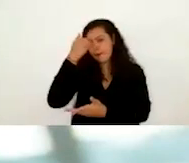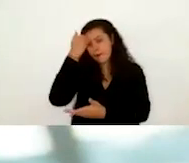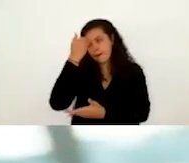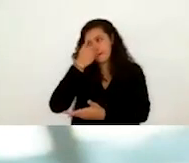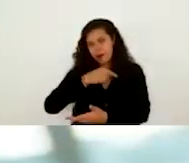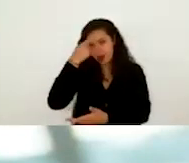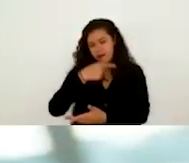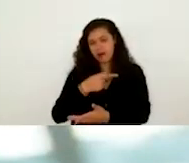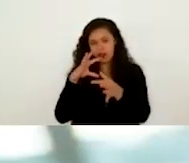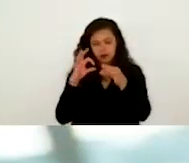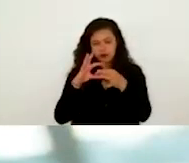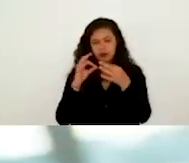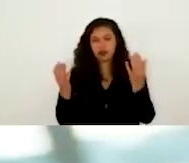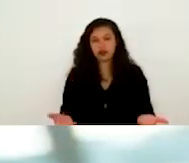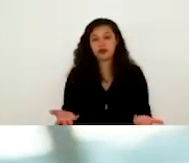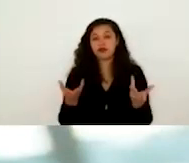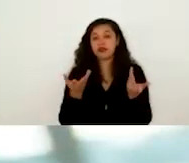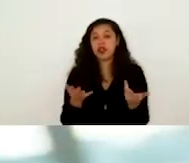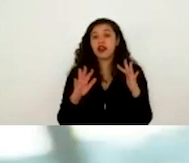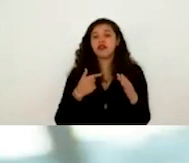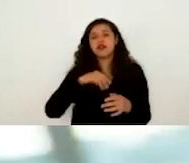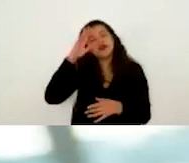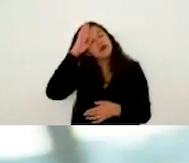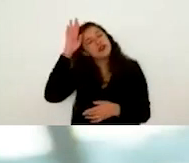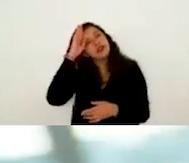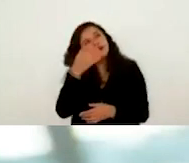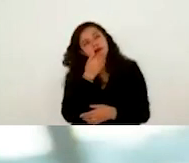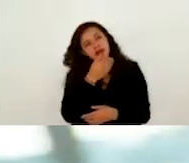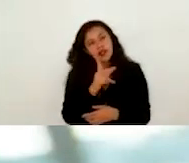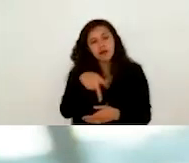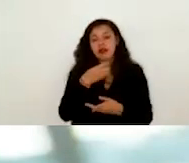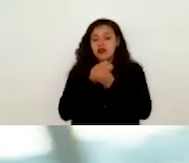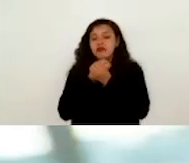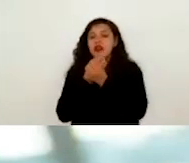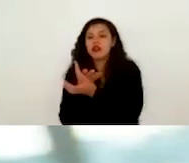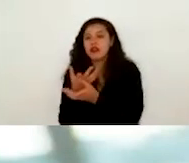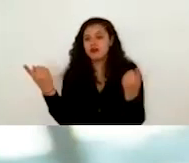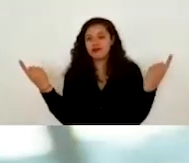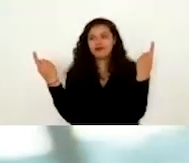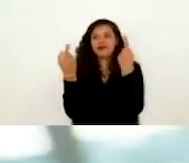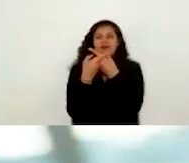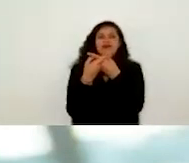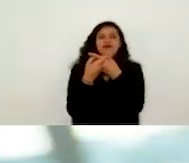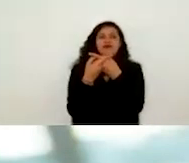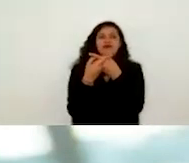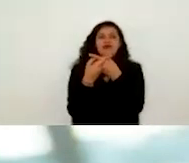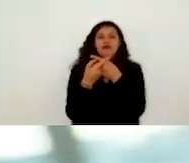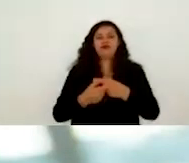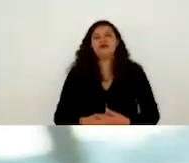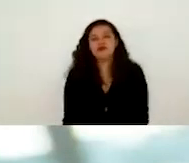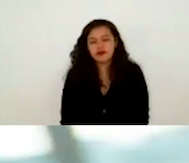cuántas veces lo estamos pensando acá pero lo que está saliendo de acá no es lo que estaba pensando